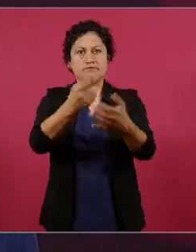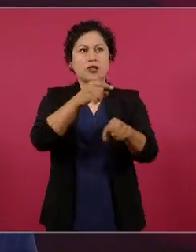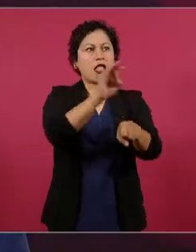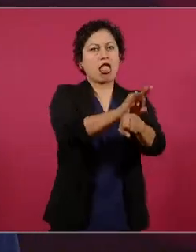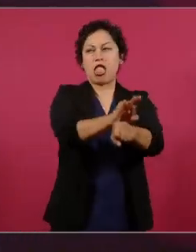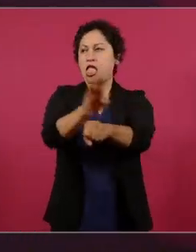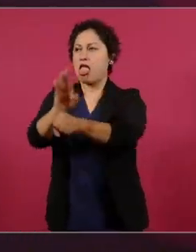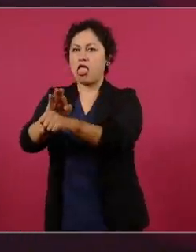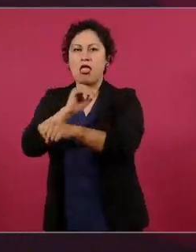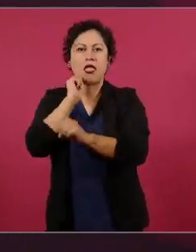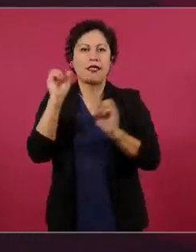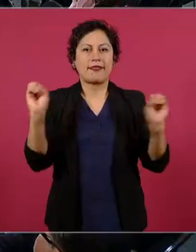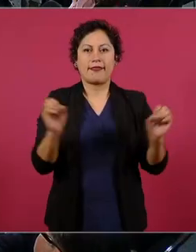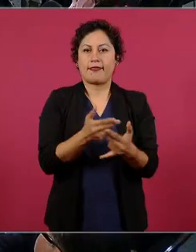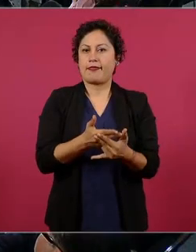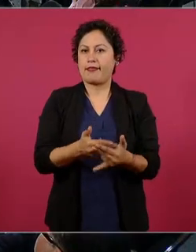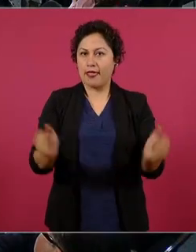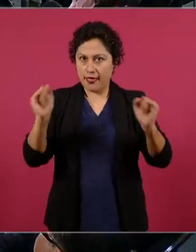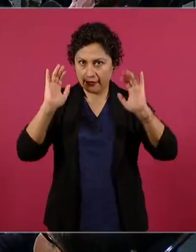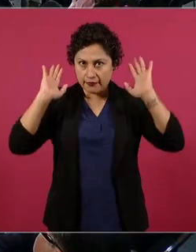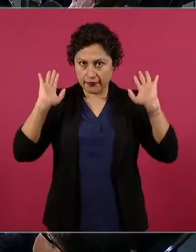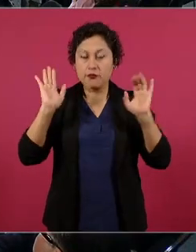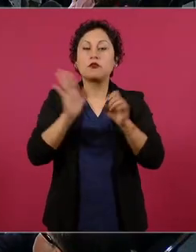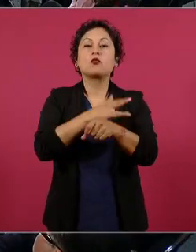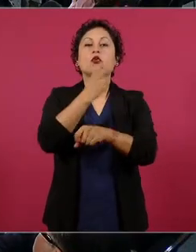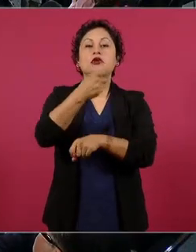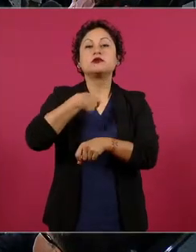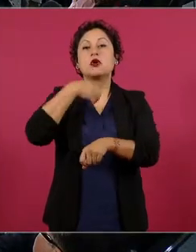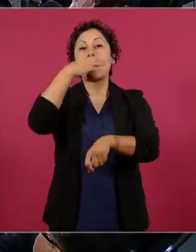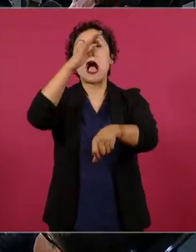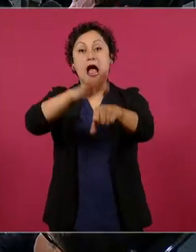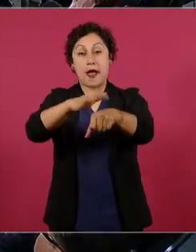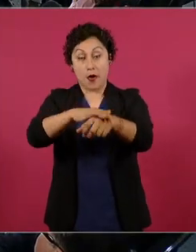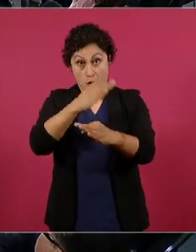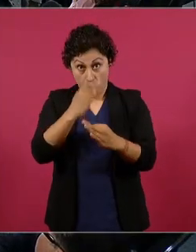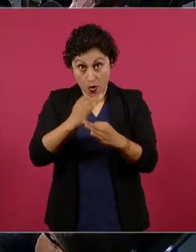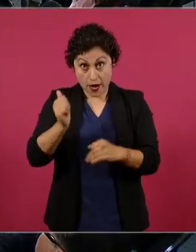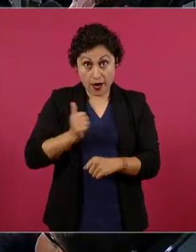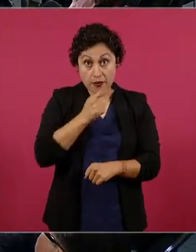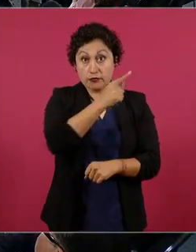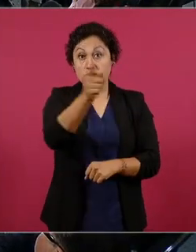Entonces, también decirle a los campesinos que